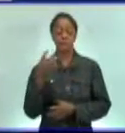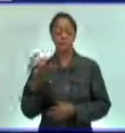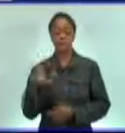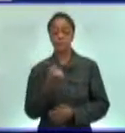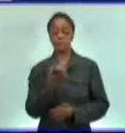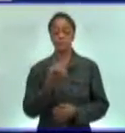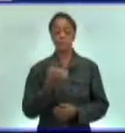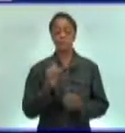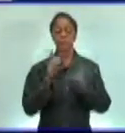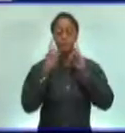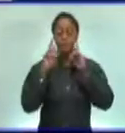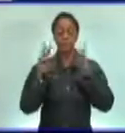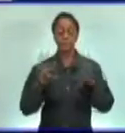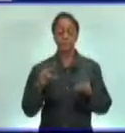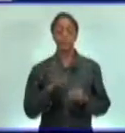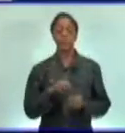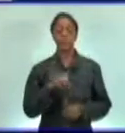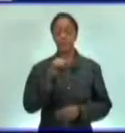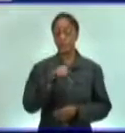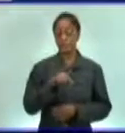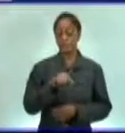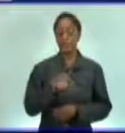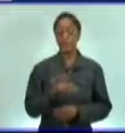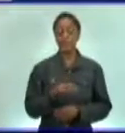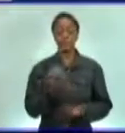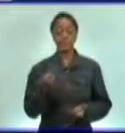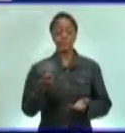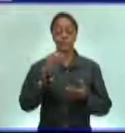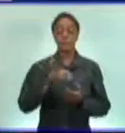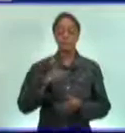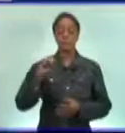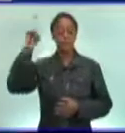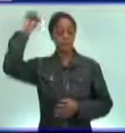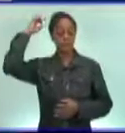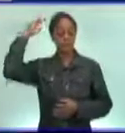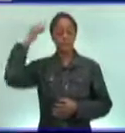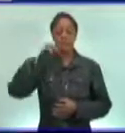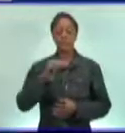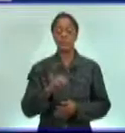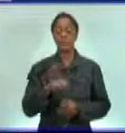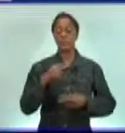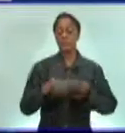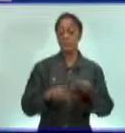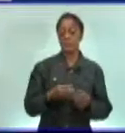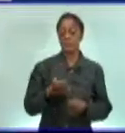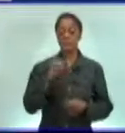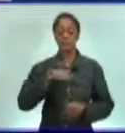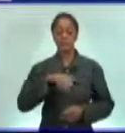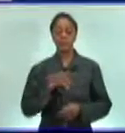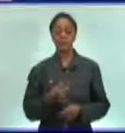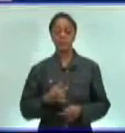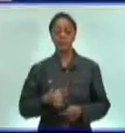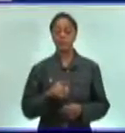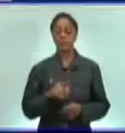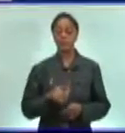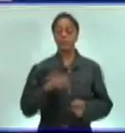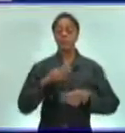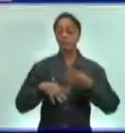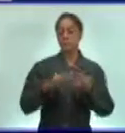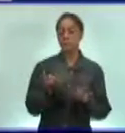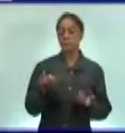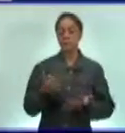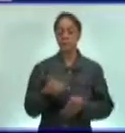únicos seres vivos que a partir de recibir la luz del sol realizan el proceso de fotosíntesis mediante el